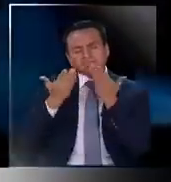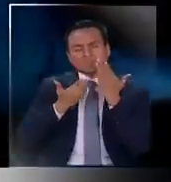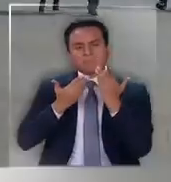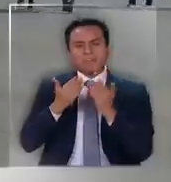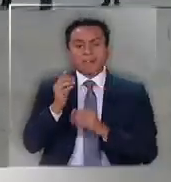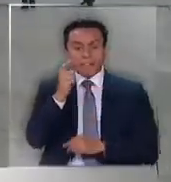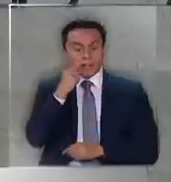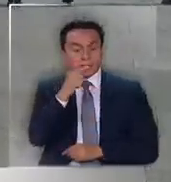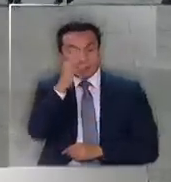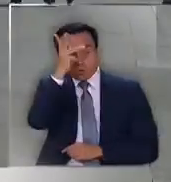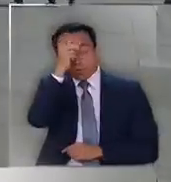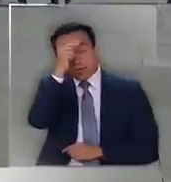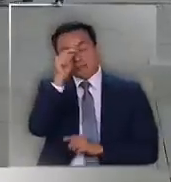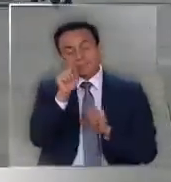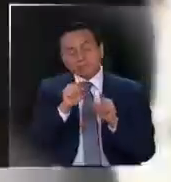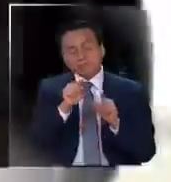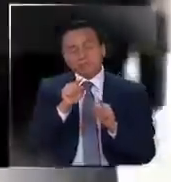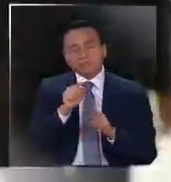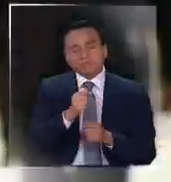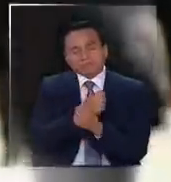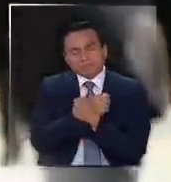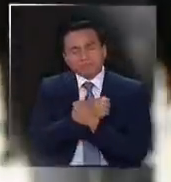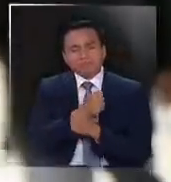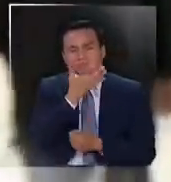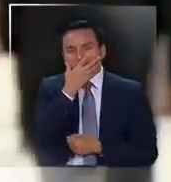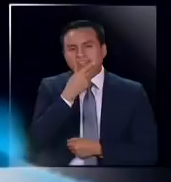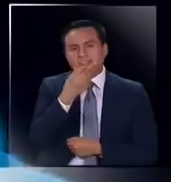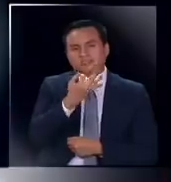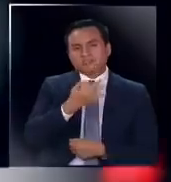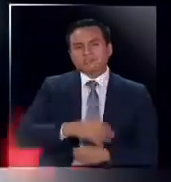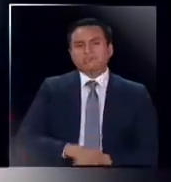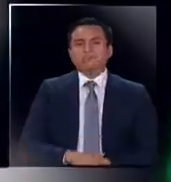Era romántico y lindo.